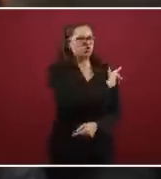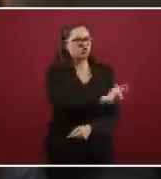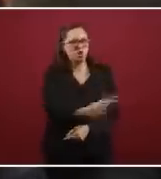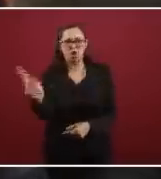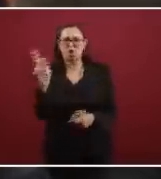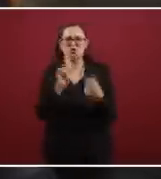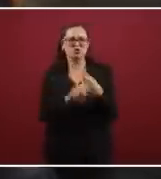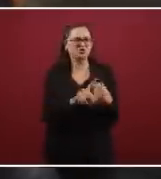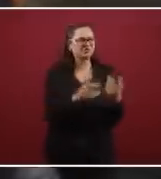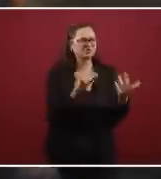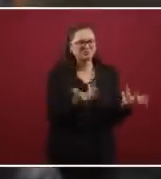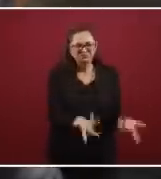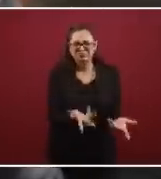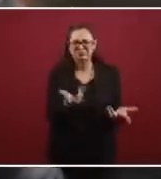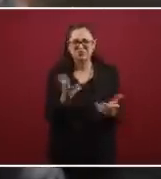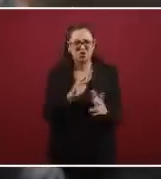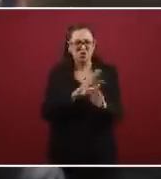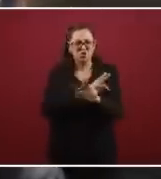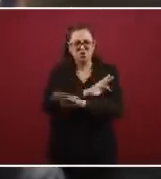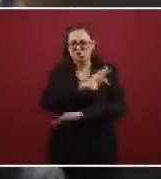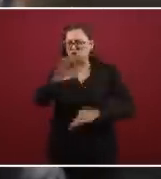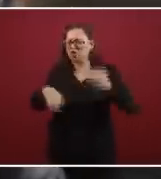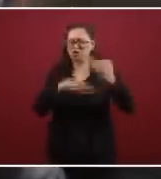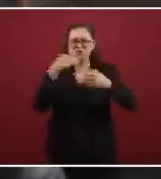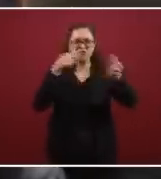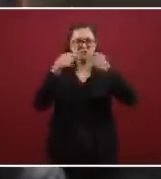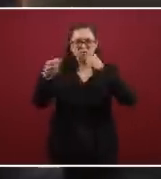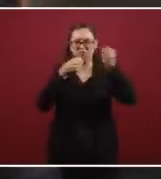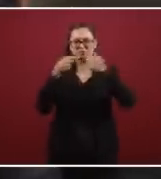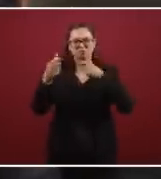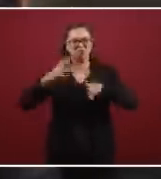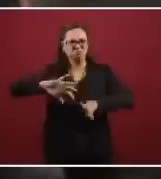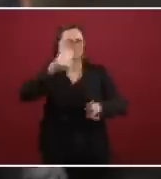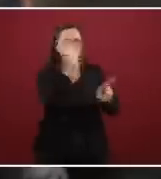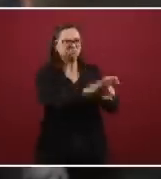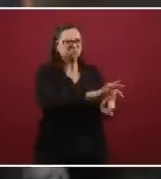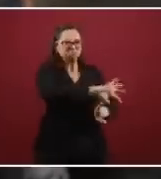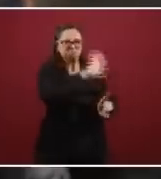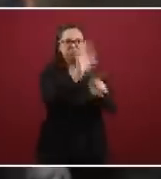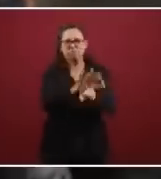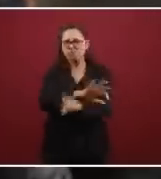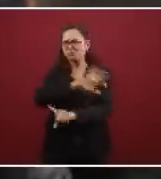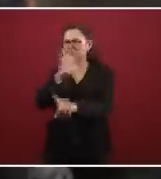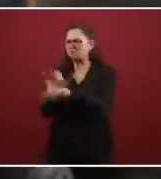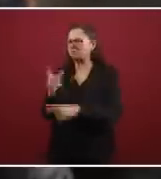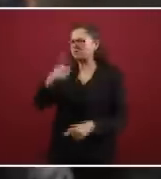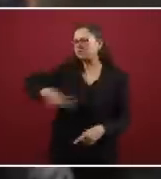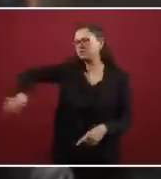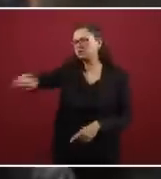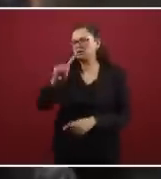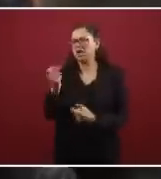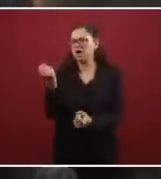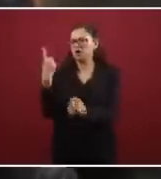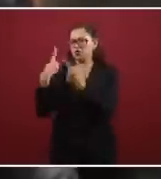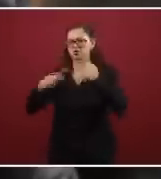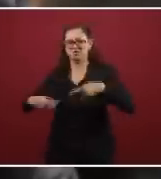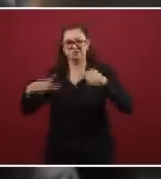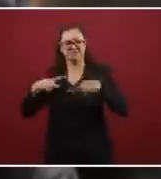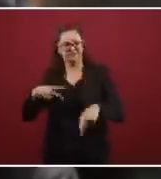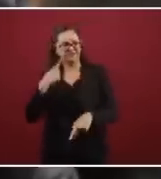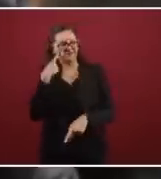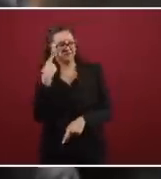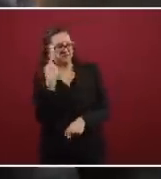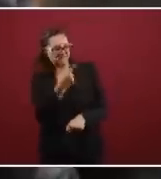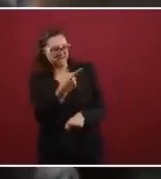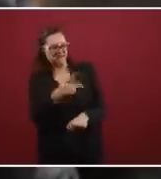Radio Red. Literalmente todos los periodistas fueron atacados, se convirtieron en el blanco favorito de algunas personas que se